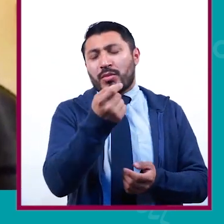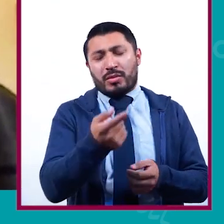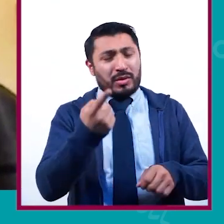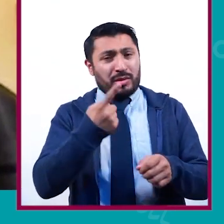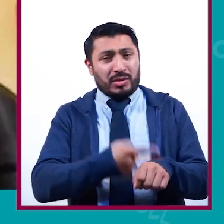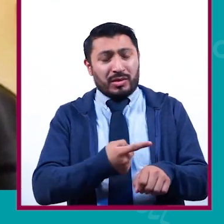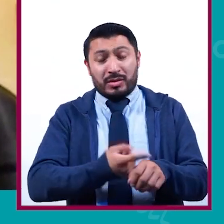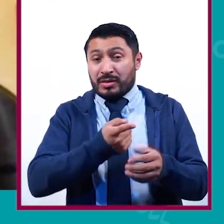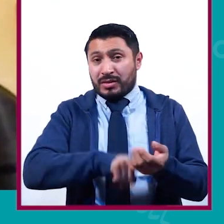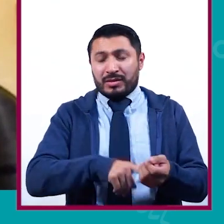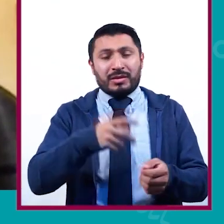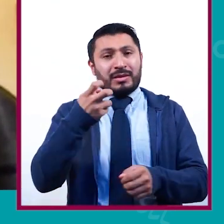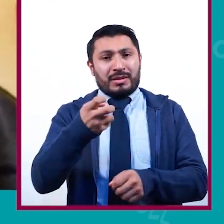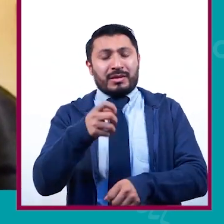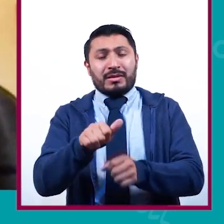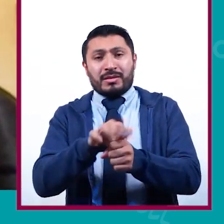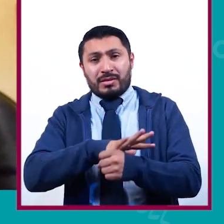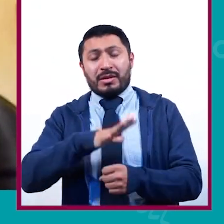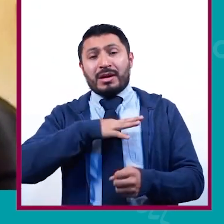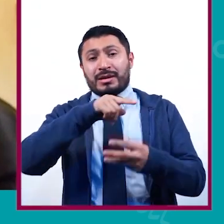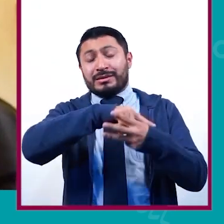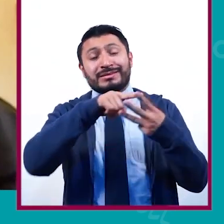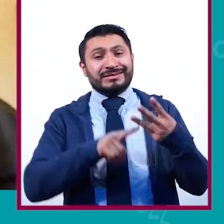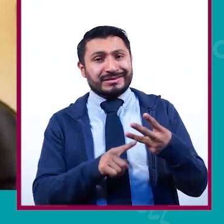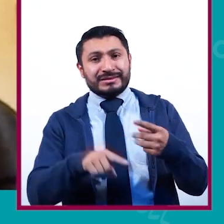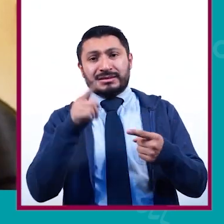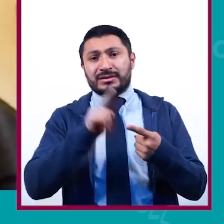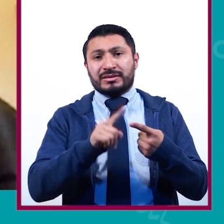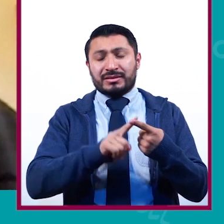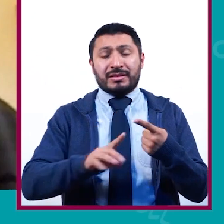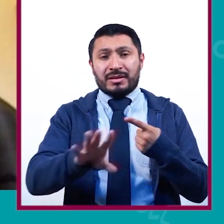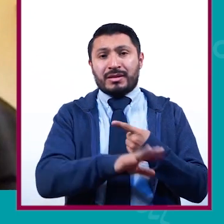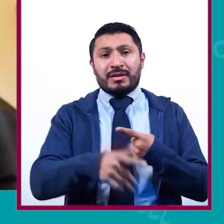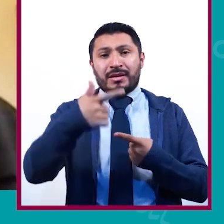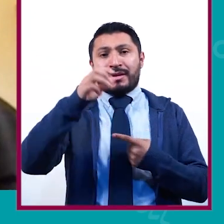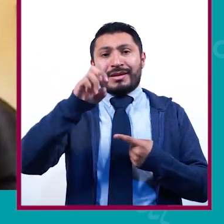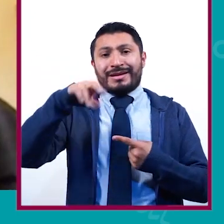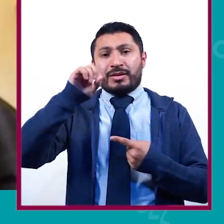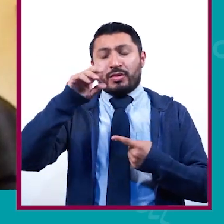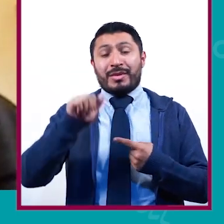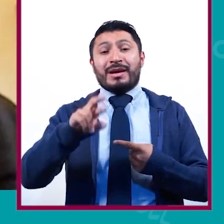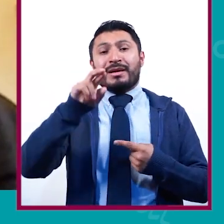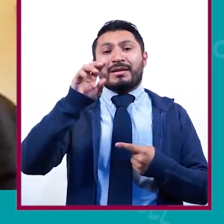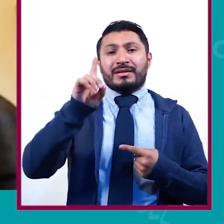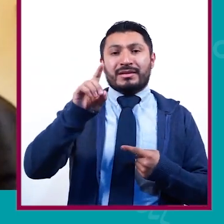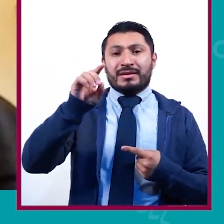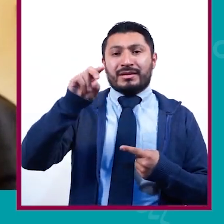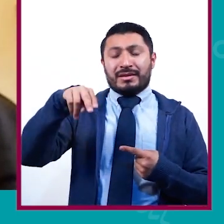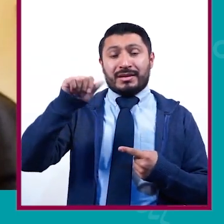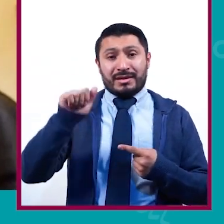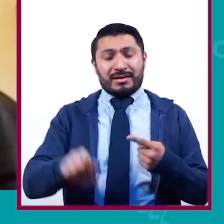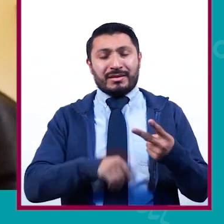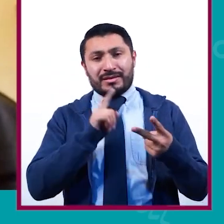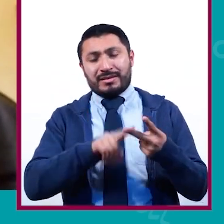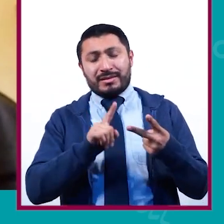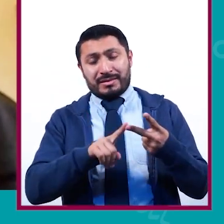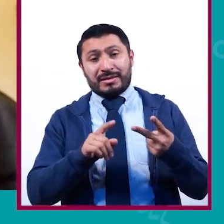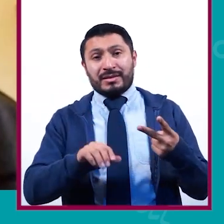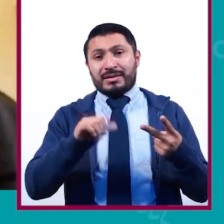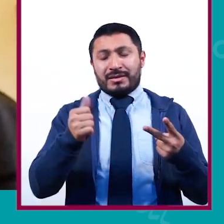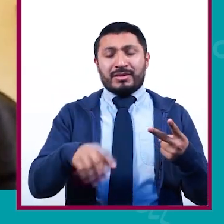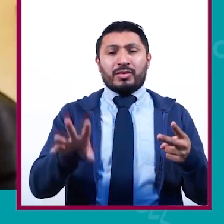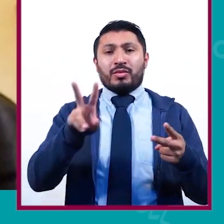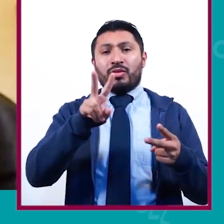patógeno. En el caso de la vacuna de COVID hay 3 tipos de vacunas, unas basadas en el genoma, que es de RNA, y otras